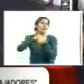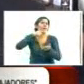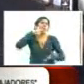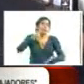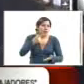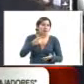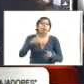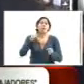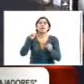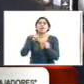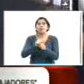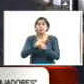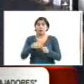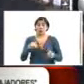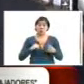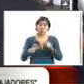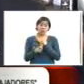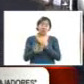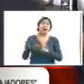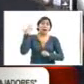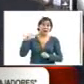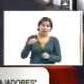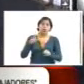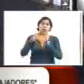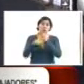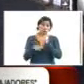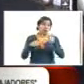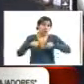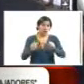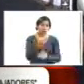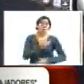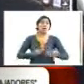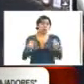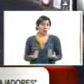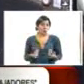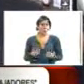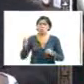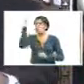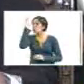sigue dirigente, ahora presidente, jamás nuestras políticas económicas van a estar en contra de los trabajadores.